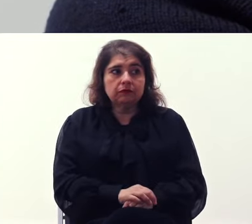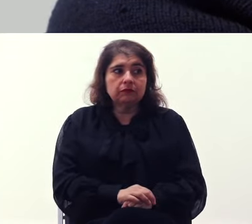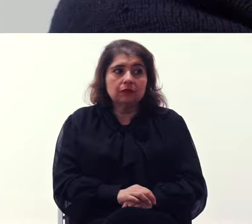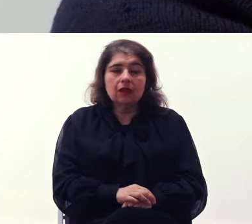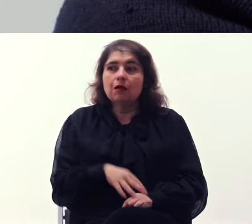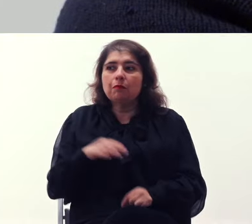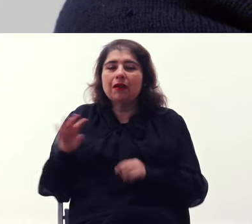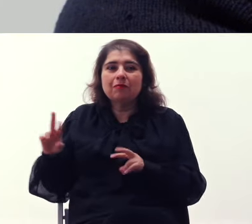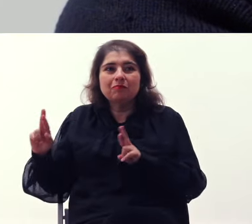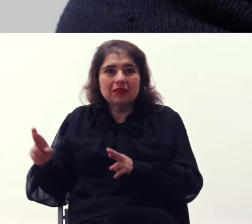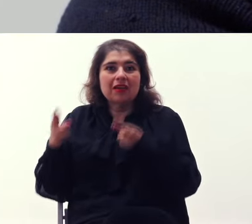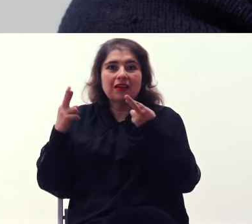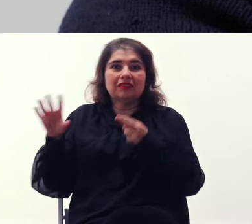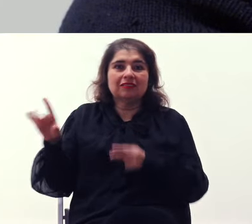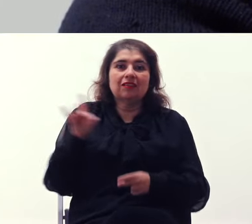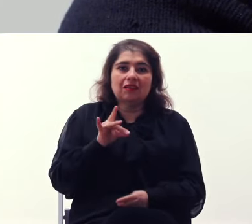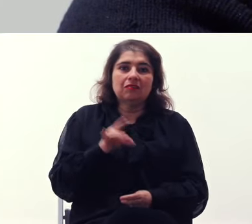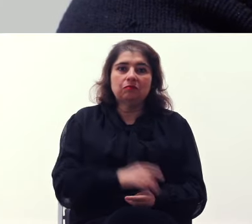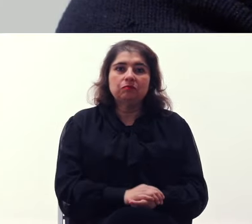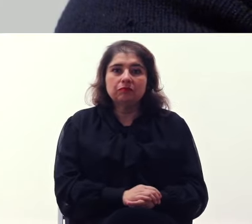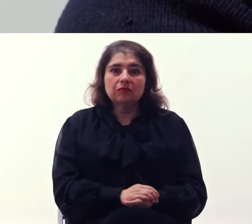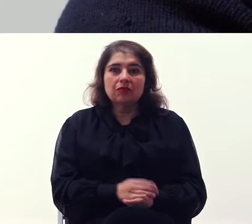Y rescatar un poquito